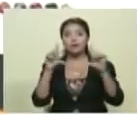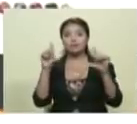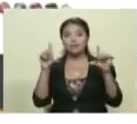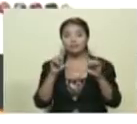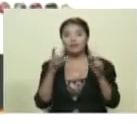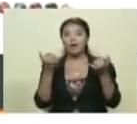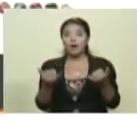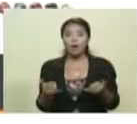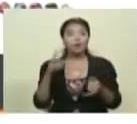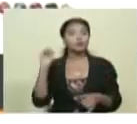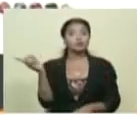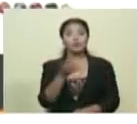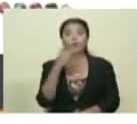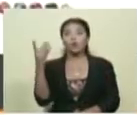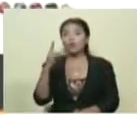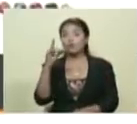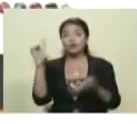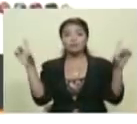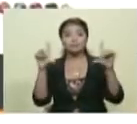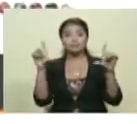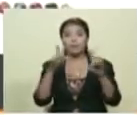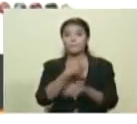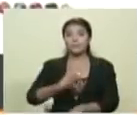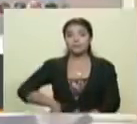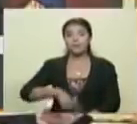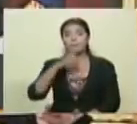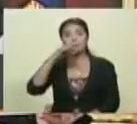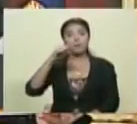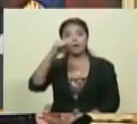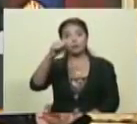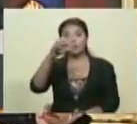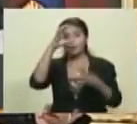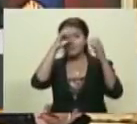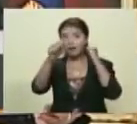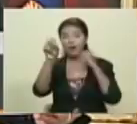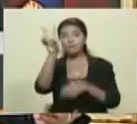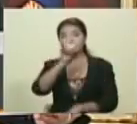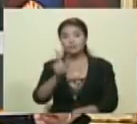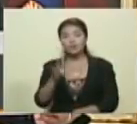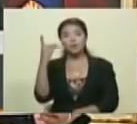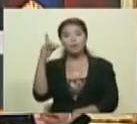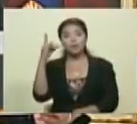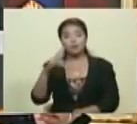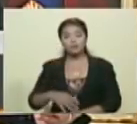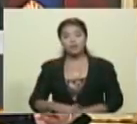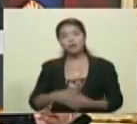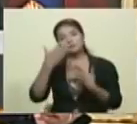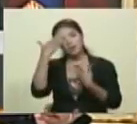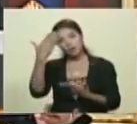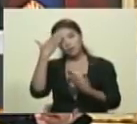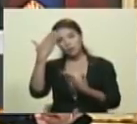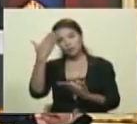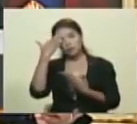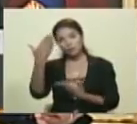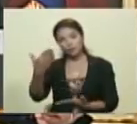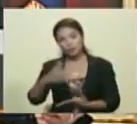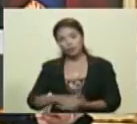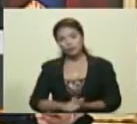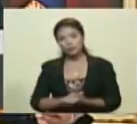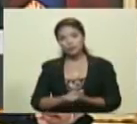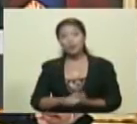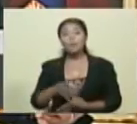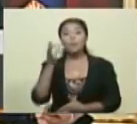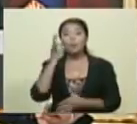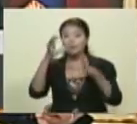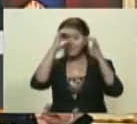medios bolivianos siguen la conferencia internacional del presidente Nicolás Maduro de la Embajada de Venezuela en Bolivia. Saludo por allá, embajadora, a